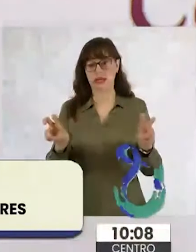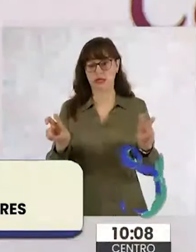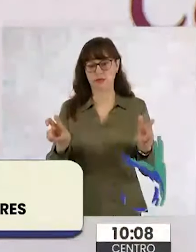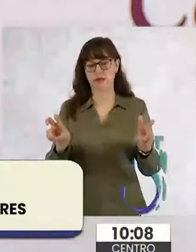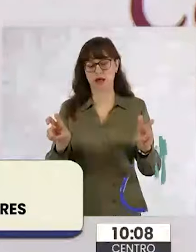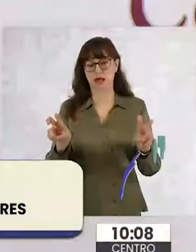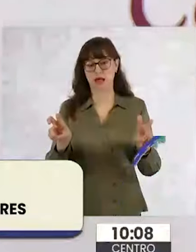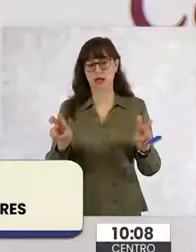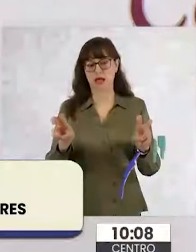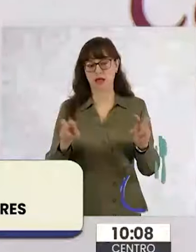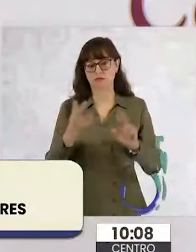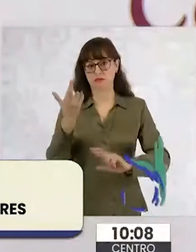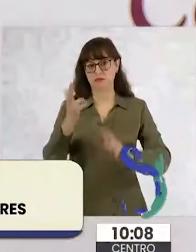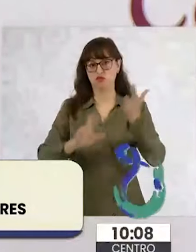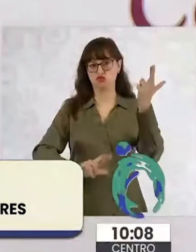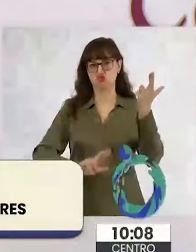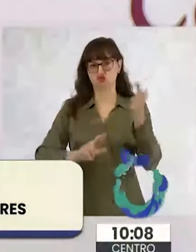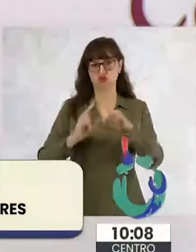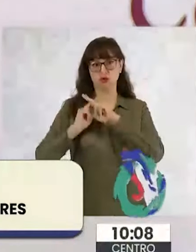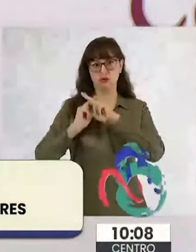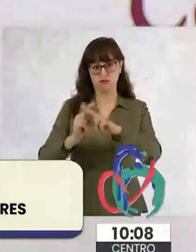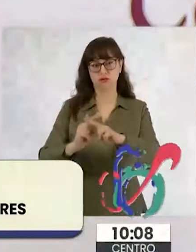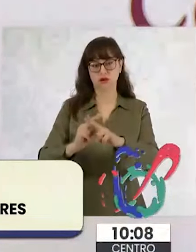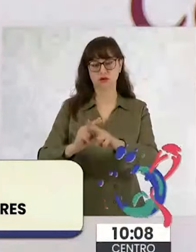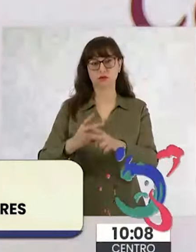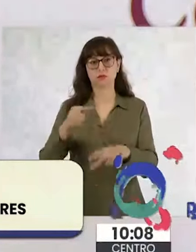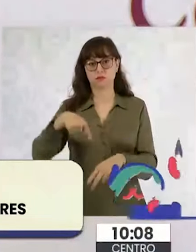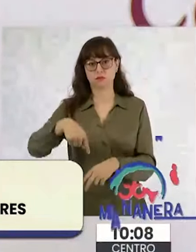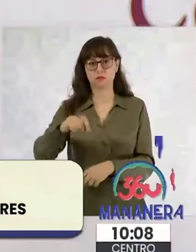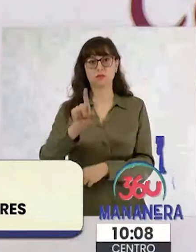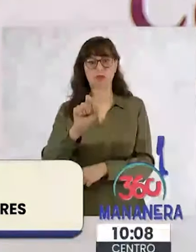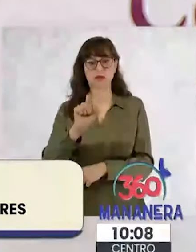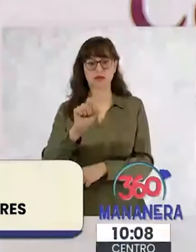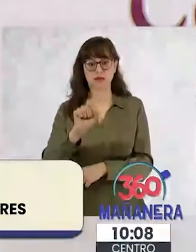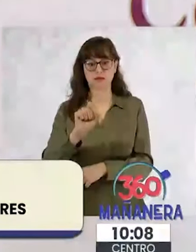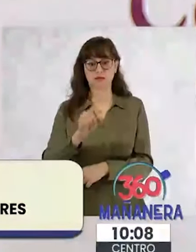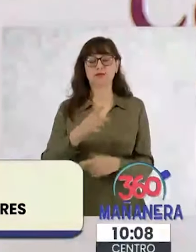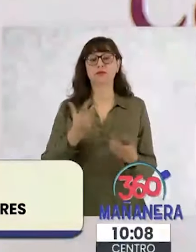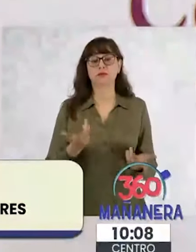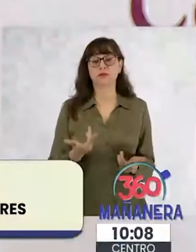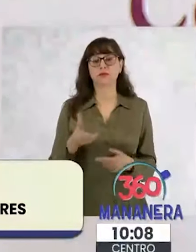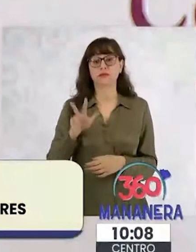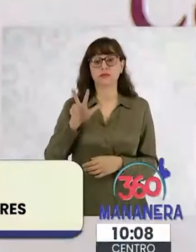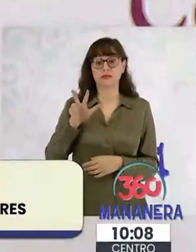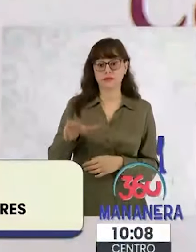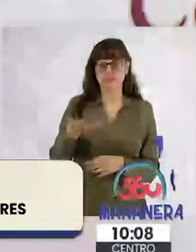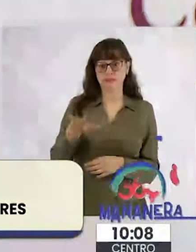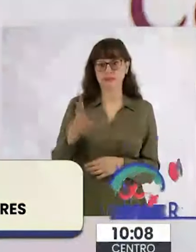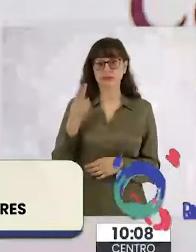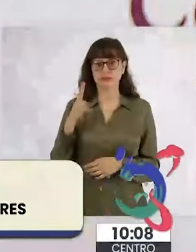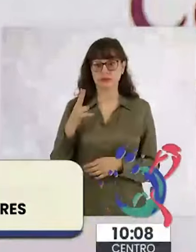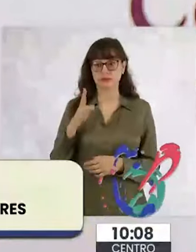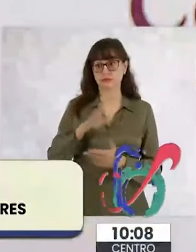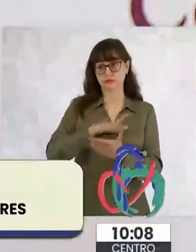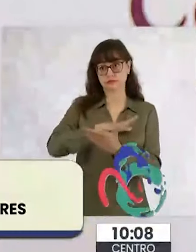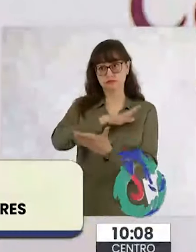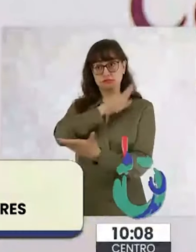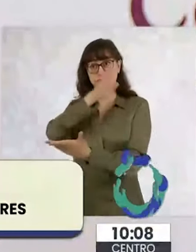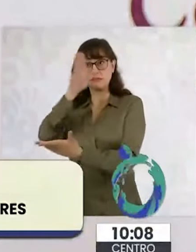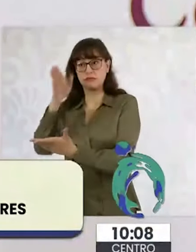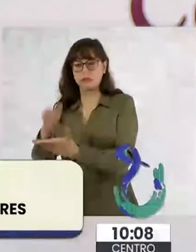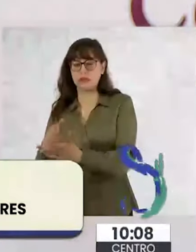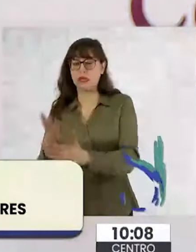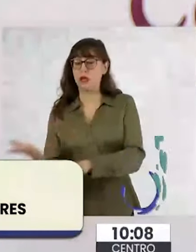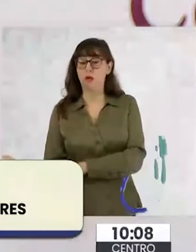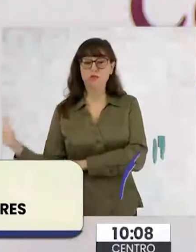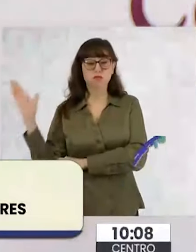de la revolución del aniversario entonces va a estar un día pero es un día muy intenso de trabajo el